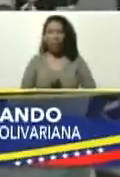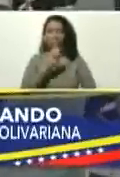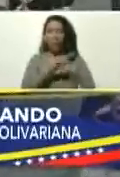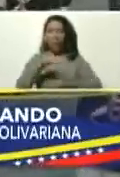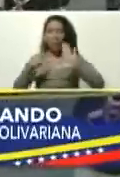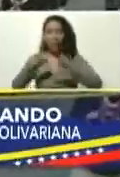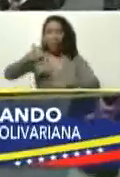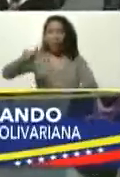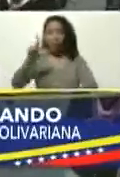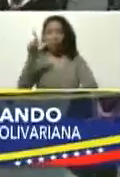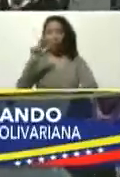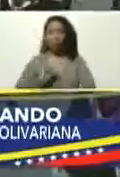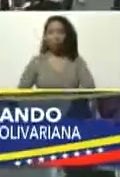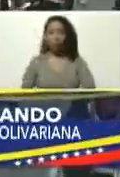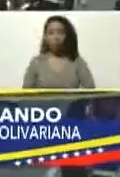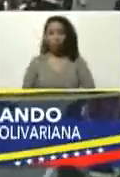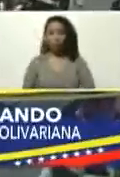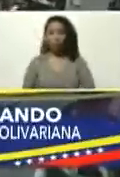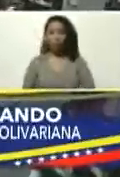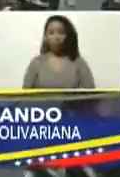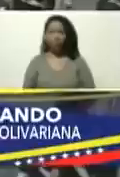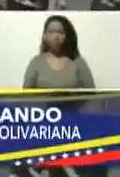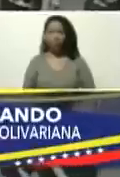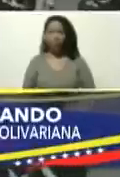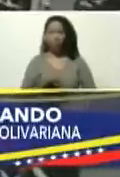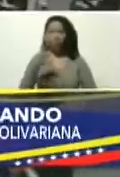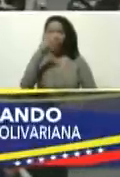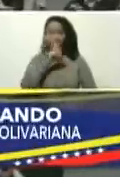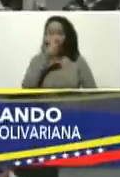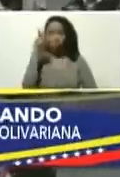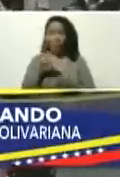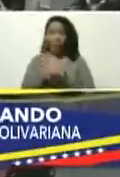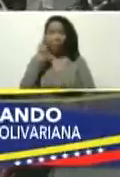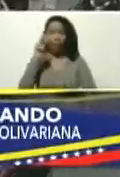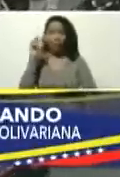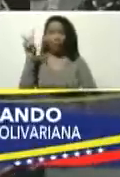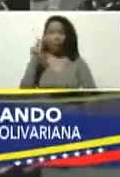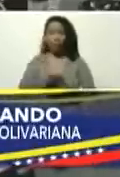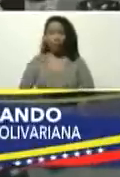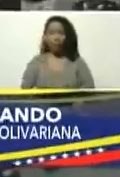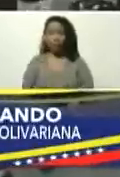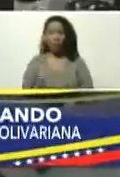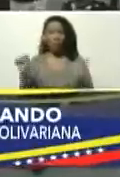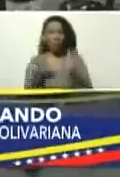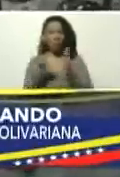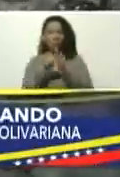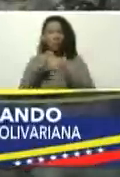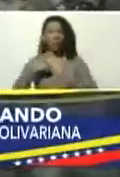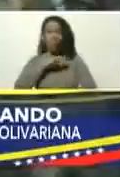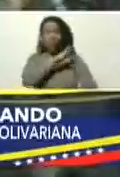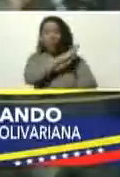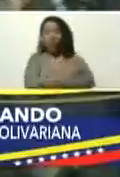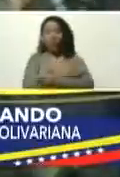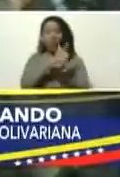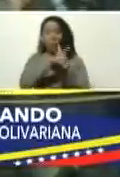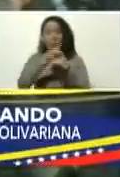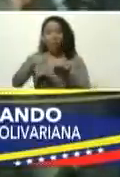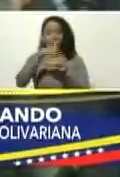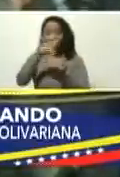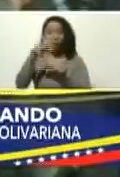26 de julio del año 2022, donde nuestra Fuerza Armada Nacional